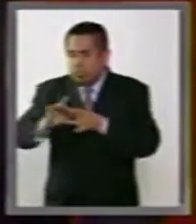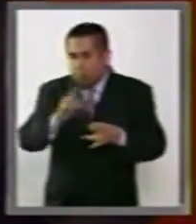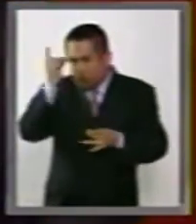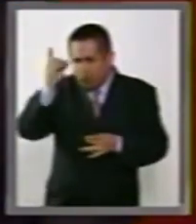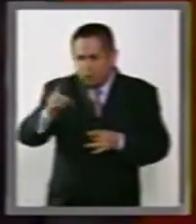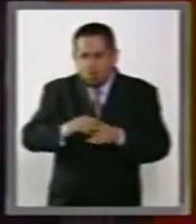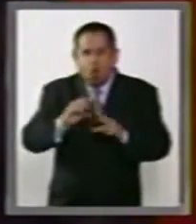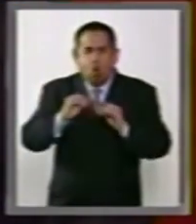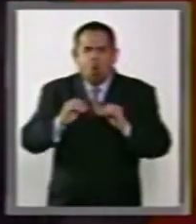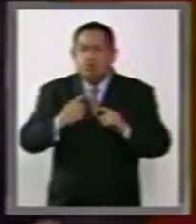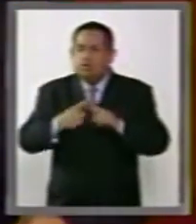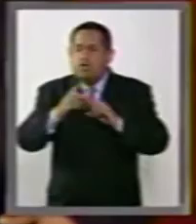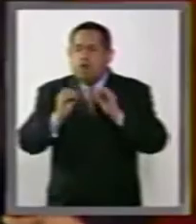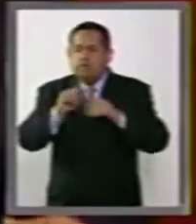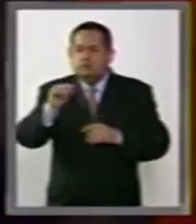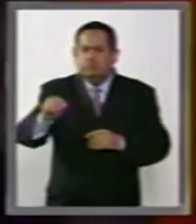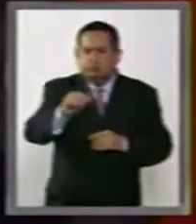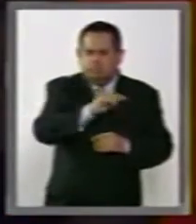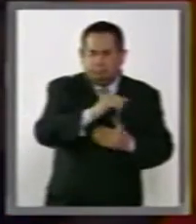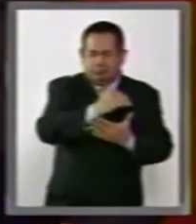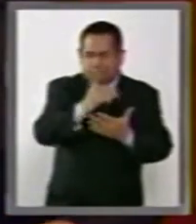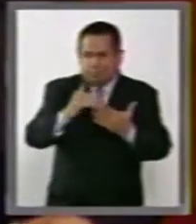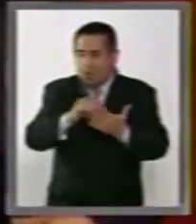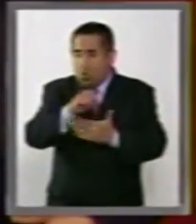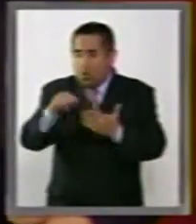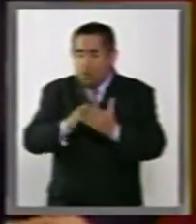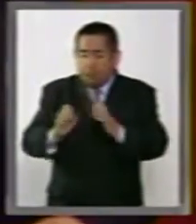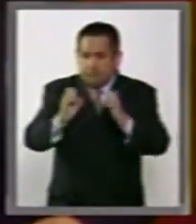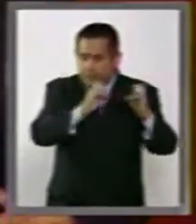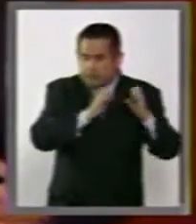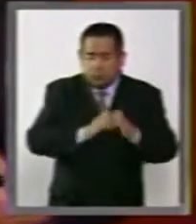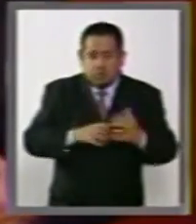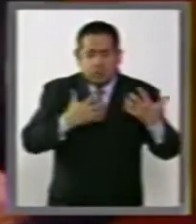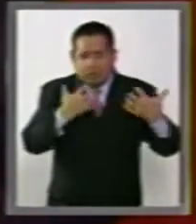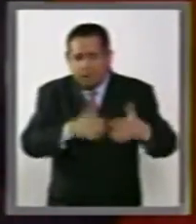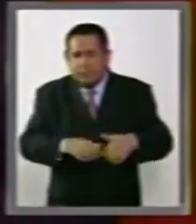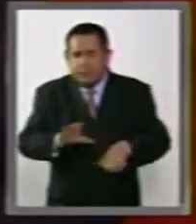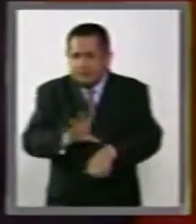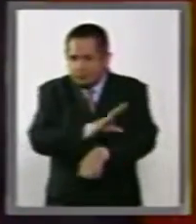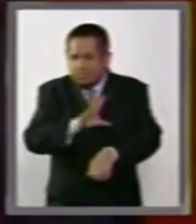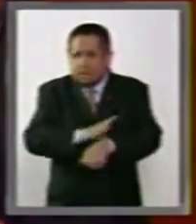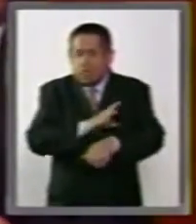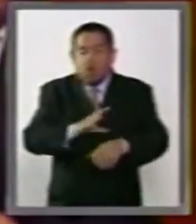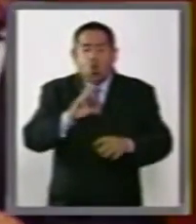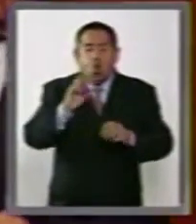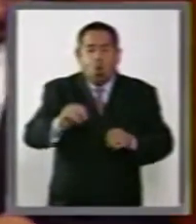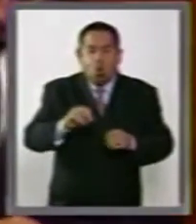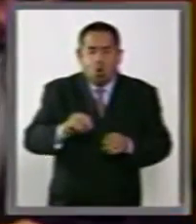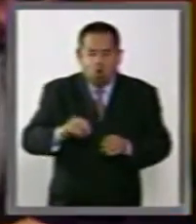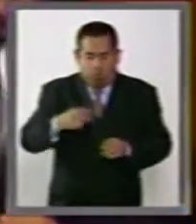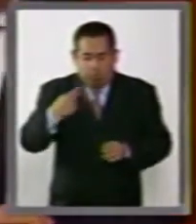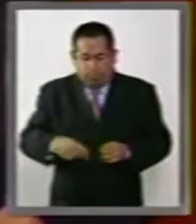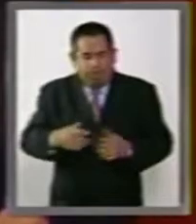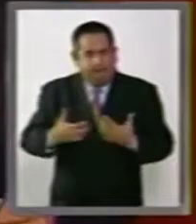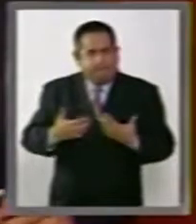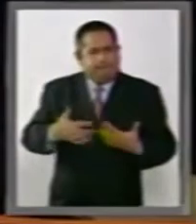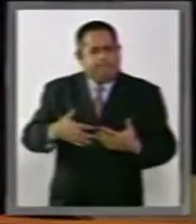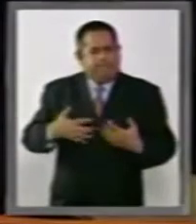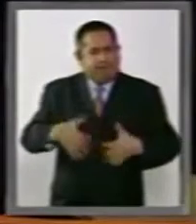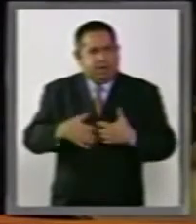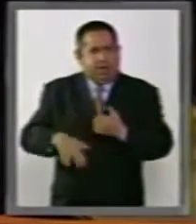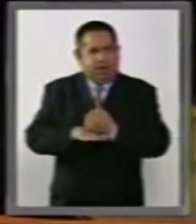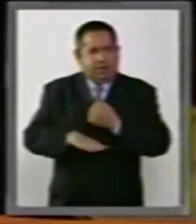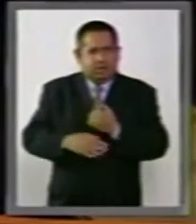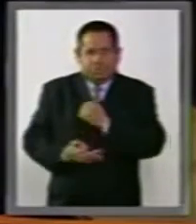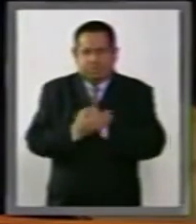órganos constitucionales autónomos o sus instalaciones, plantas siderúrgicas, eléctricas o de las industrias básicas, centros